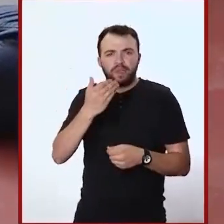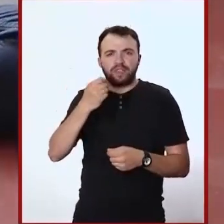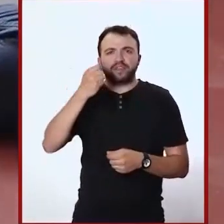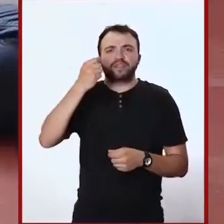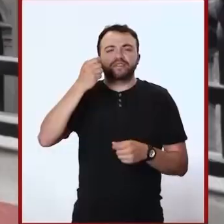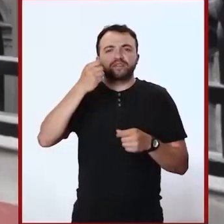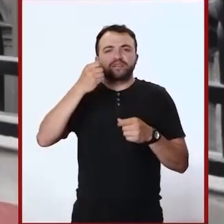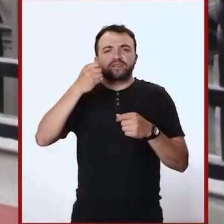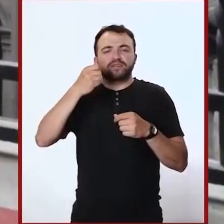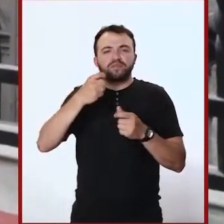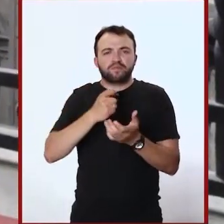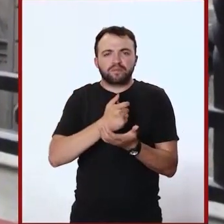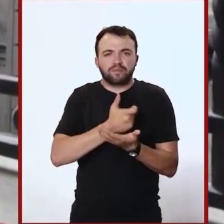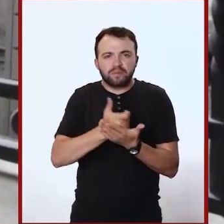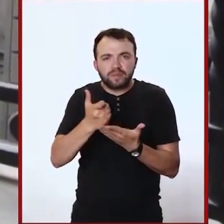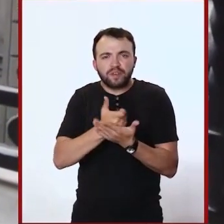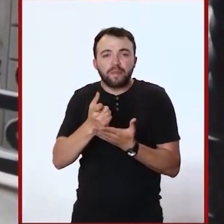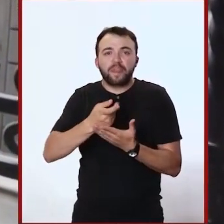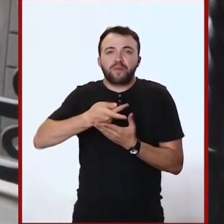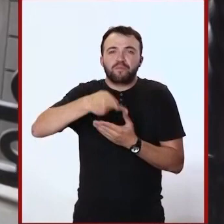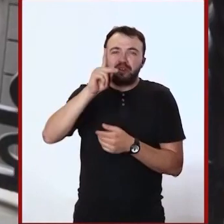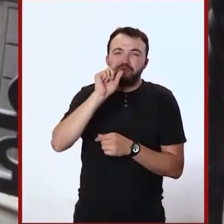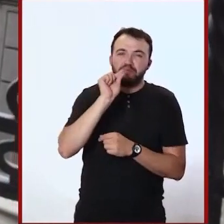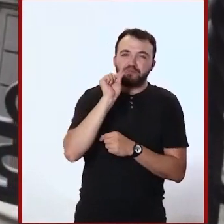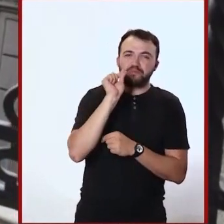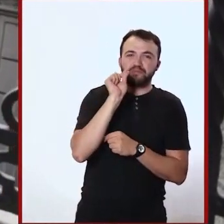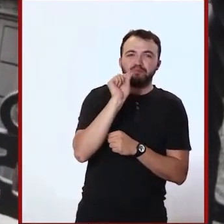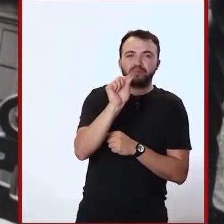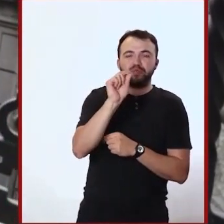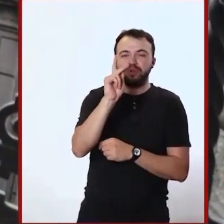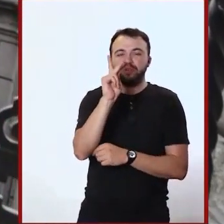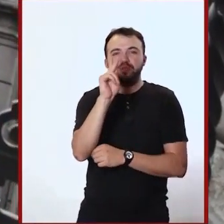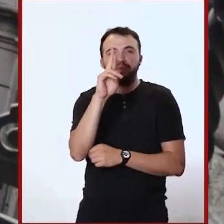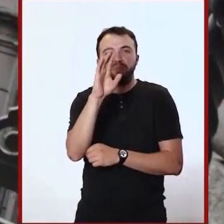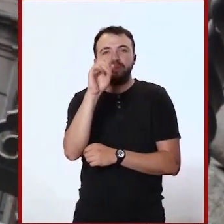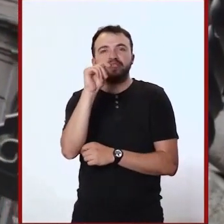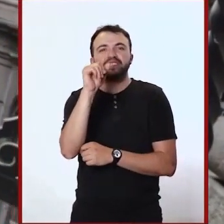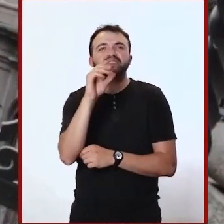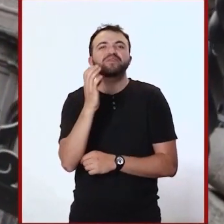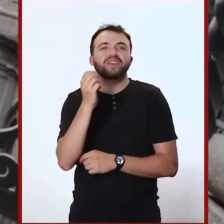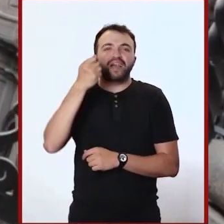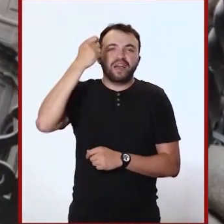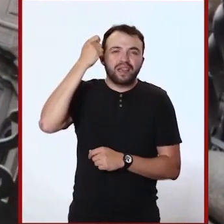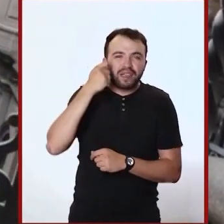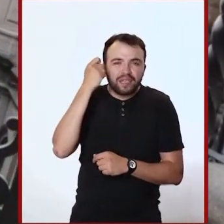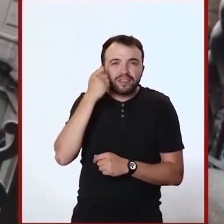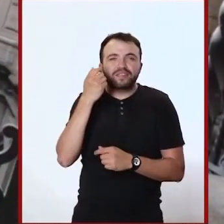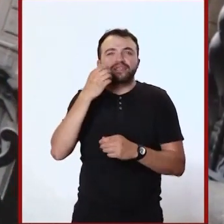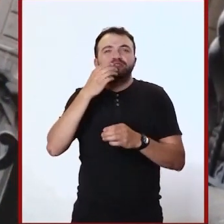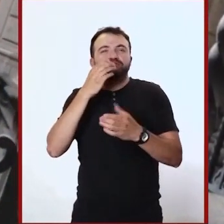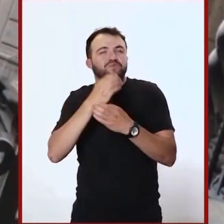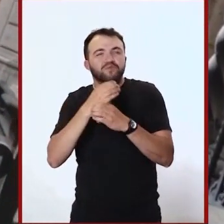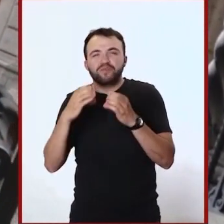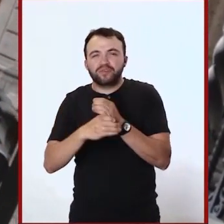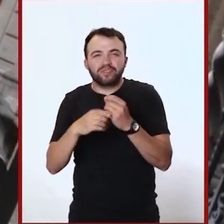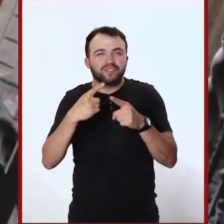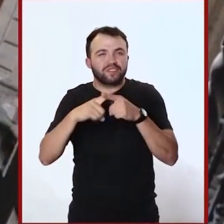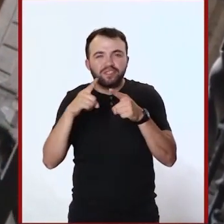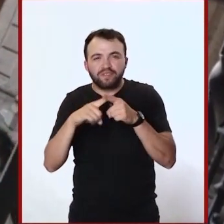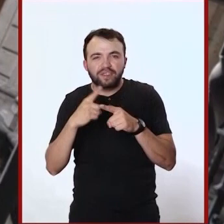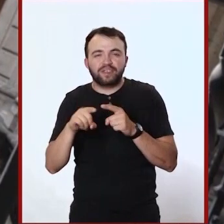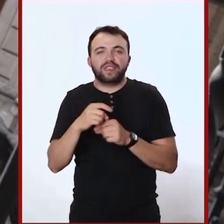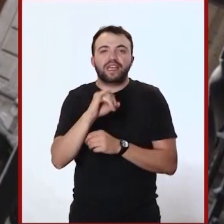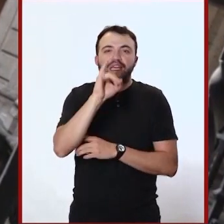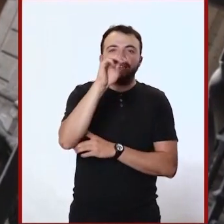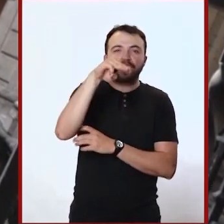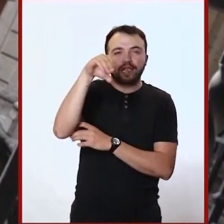en la ley. Pues entonces yo le aconsejaría que no lo tome, porque un trabajo implica conocer a fondo sus derechos laborales, la Afore,